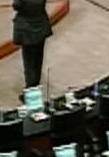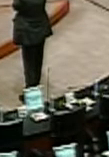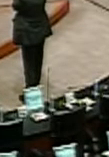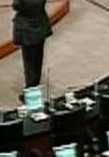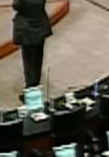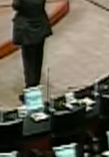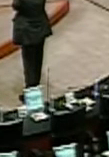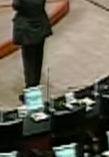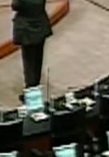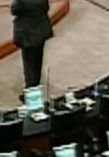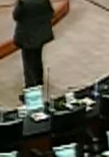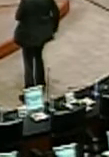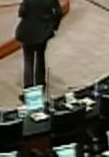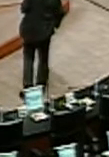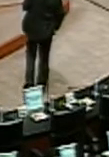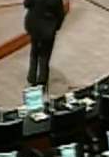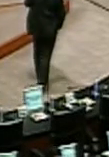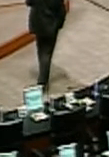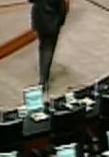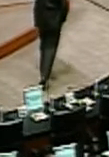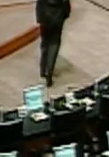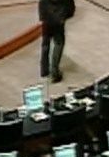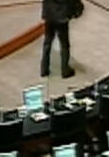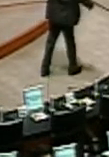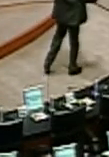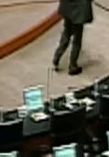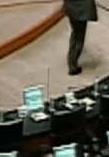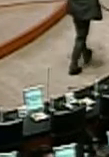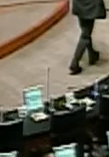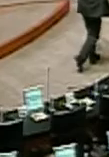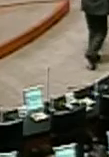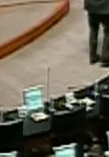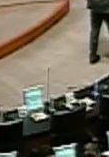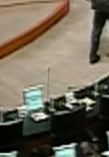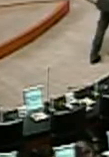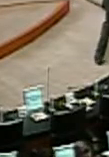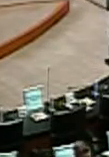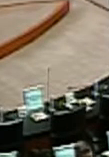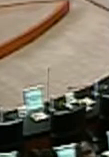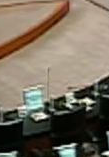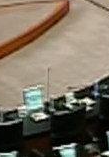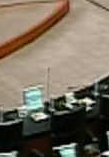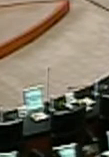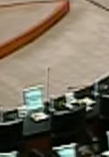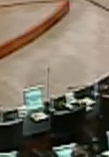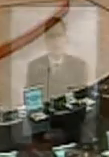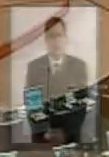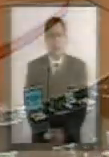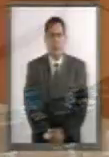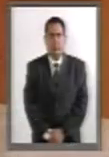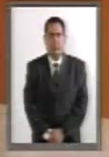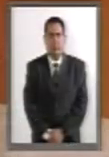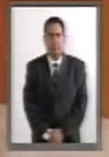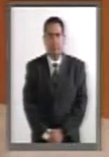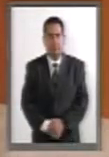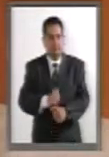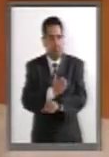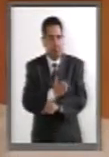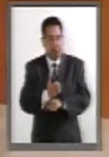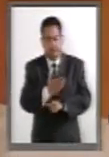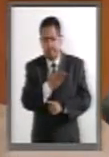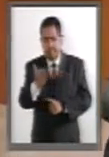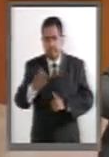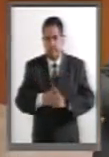Con la venia de su presidencia y de la mesa directiva, compañeros legisladores,